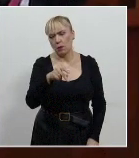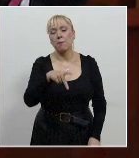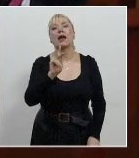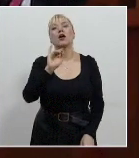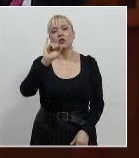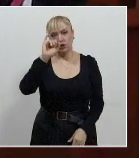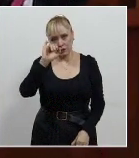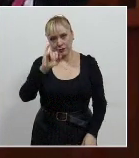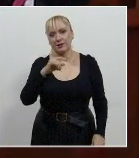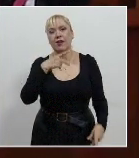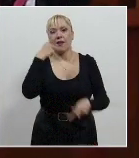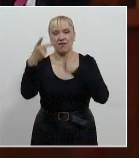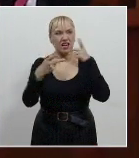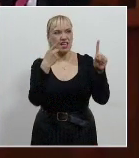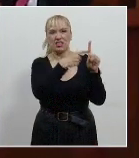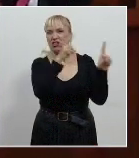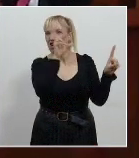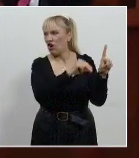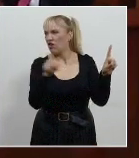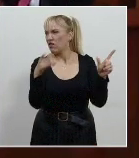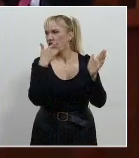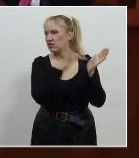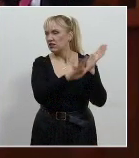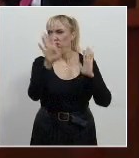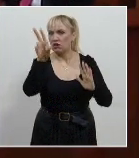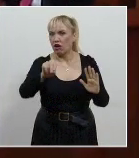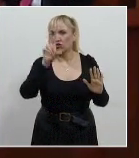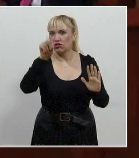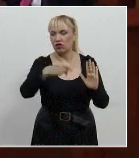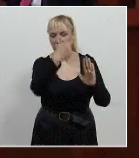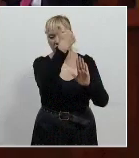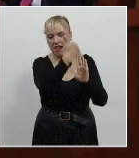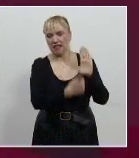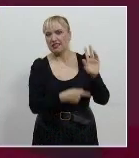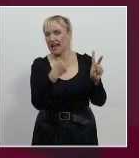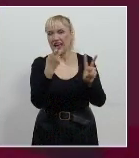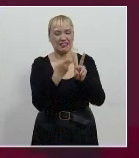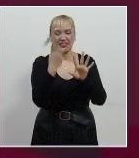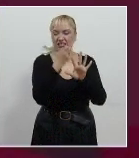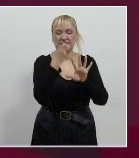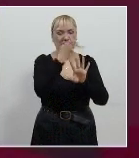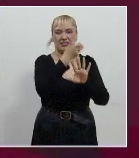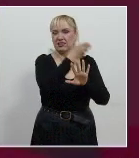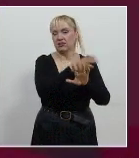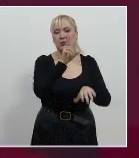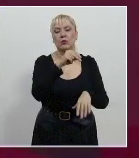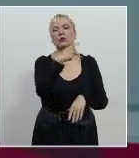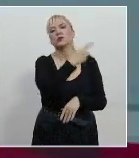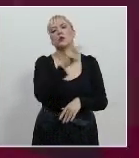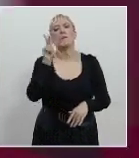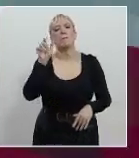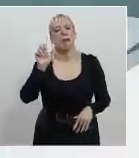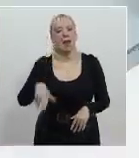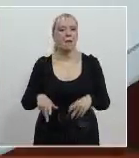de un determinado personaje al dar una lista de posibles candidatos presidenciales de la oposición.